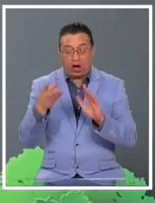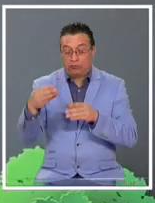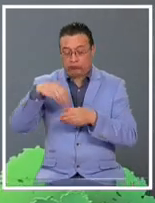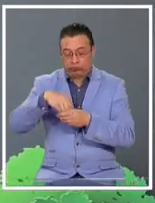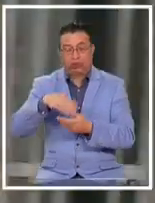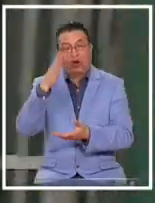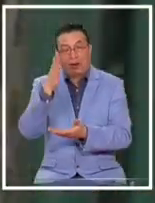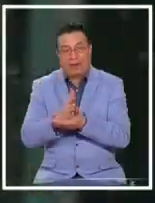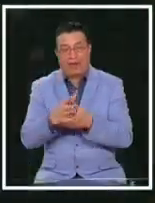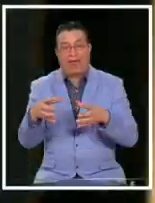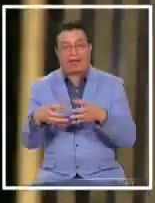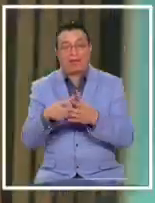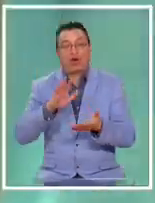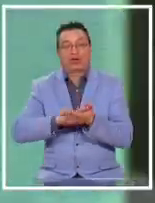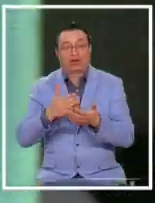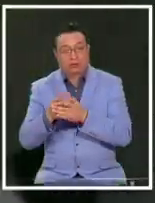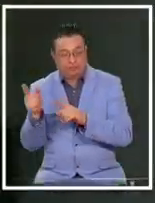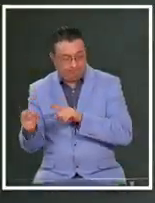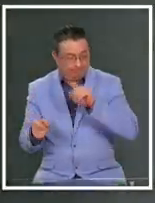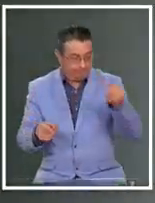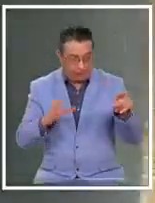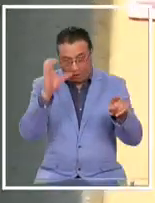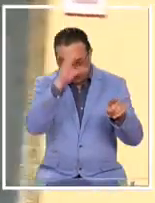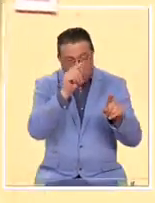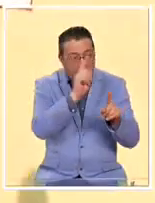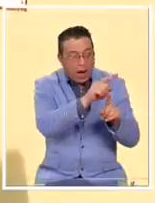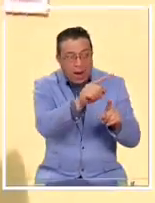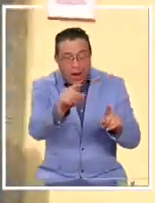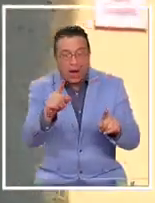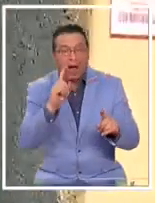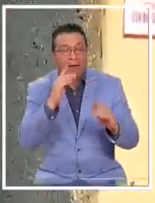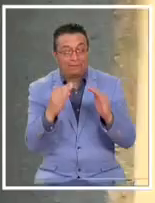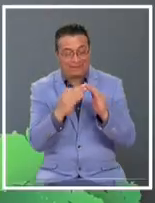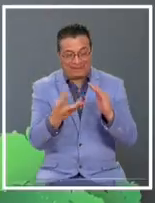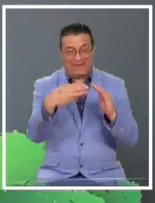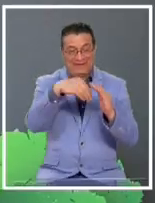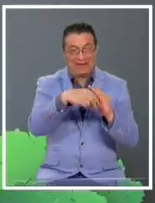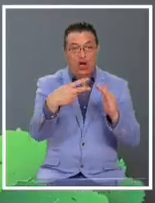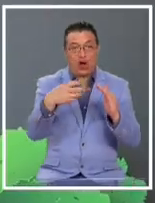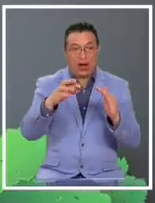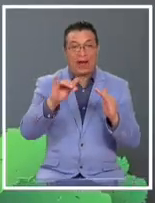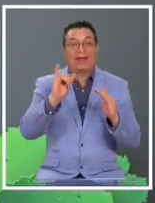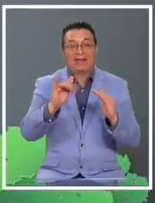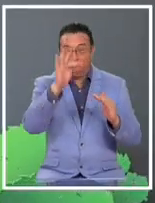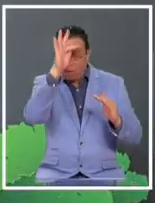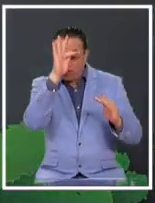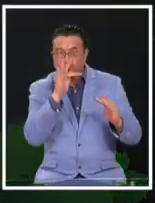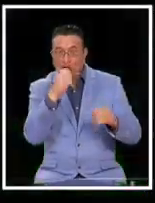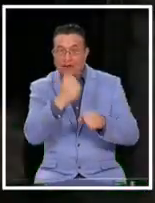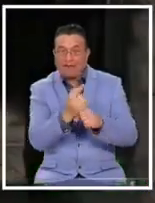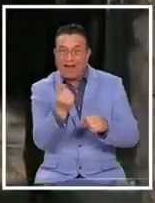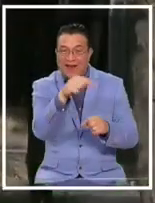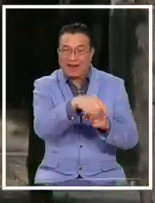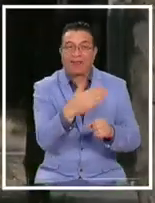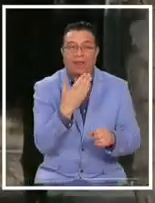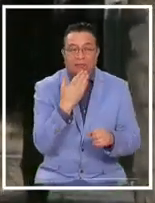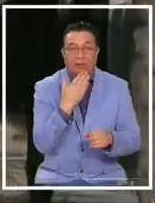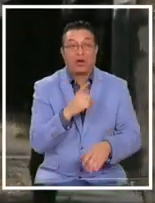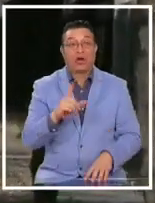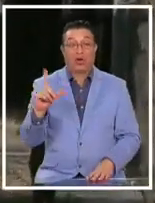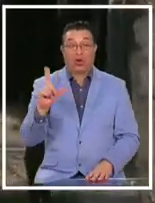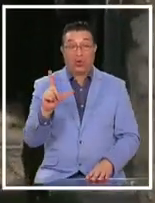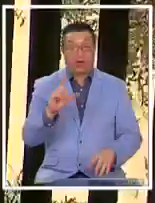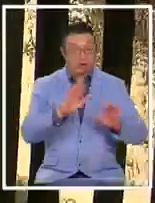tenemos con nuestros equipos de salud, se hizo una búsqueda activa tanto a los residentes del hogar como a los funcionarios del hogar. El lunes, de